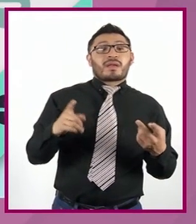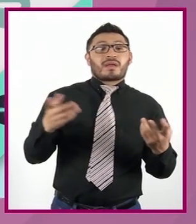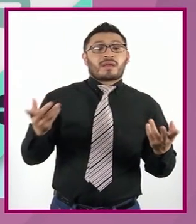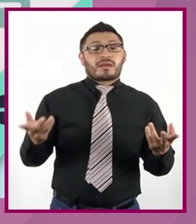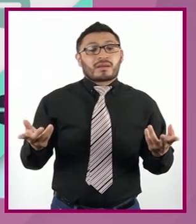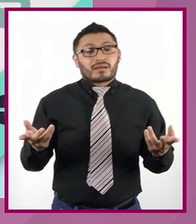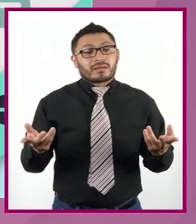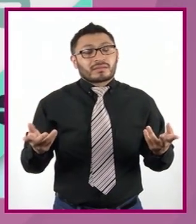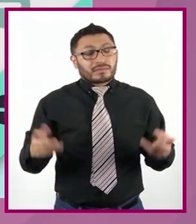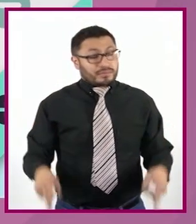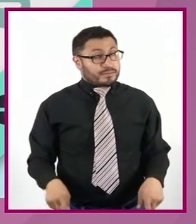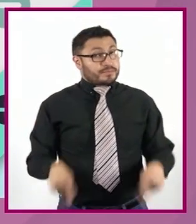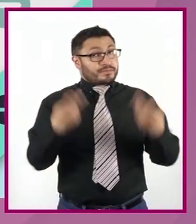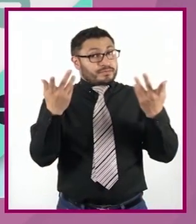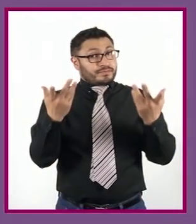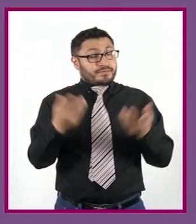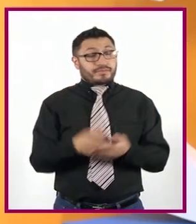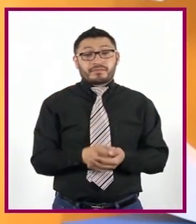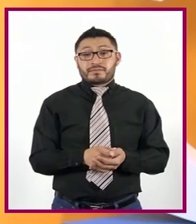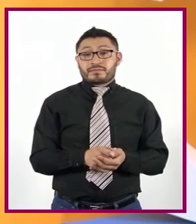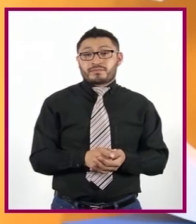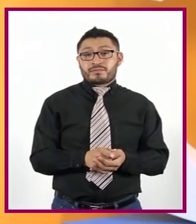recado rojo se vendieron?